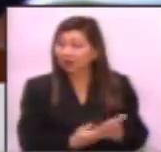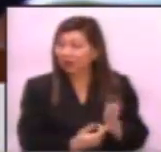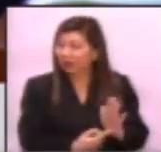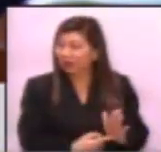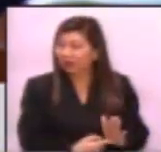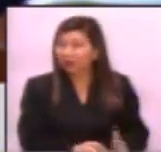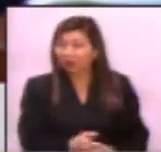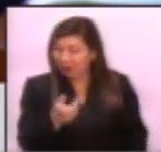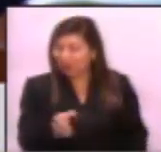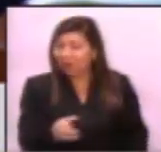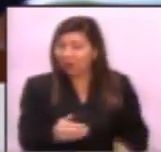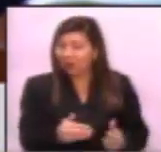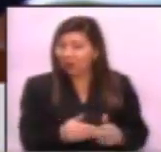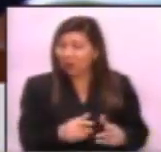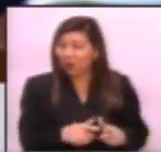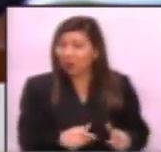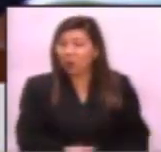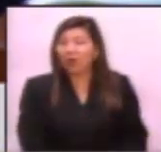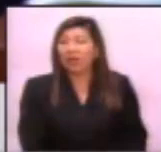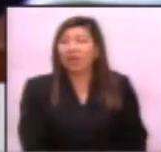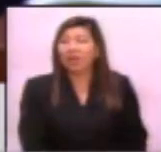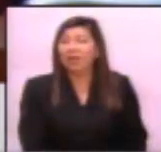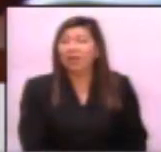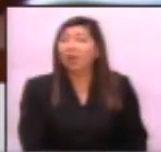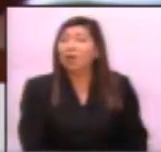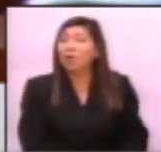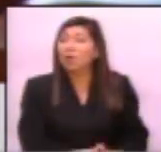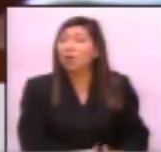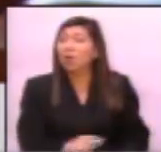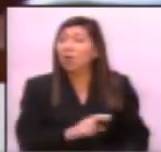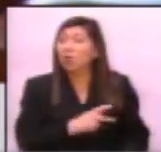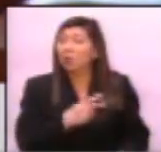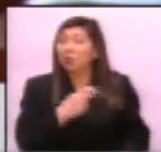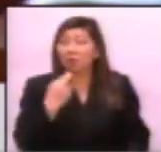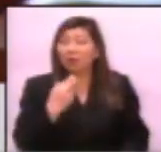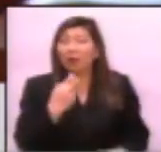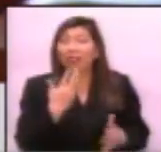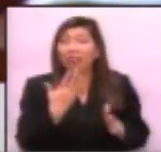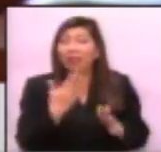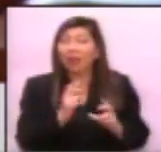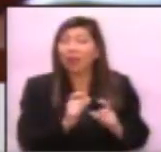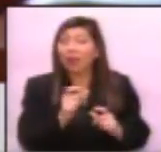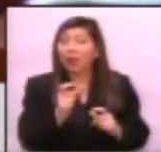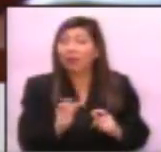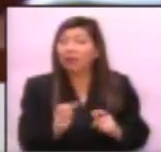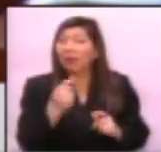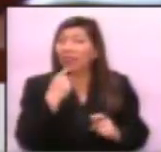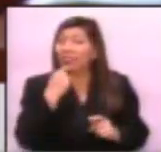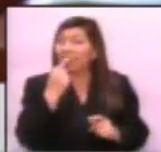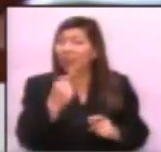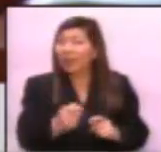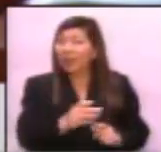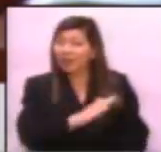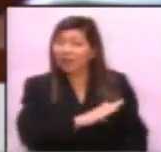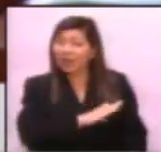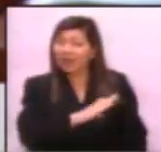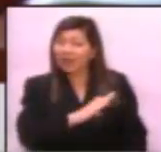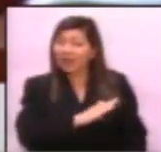Si ustedes han estado en el lugar de los hechos, en los locales de Fuerza Popular, 10 parlamentarios que han sido denunciados por el